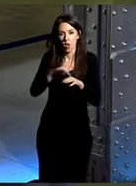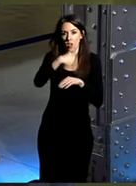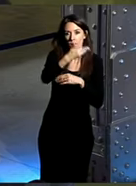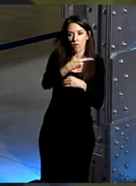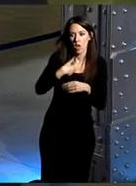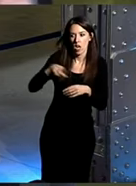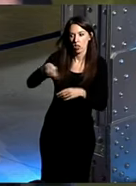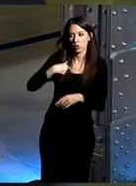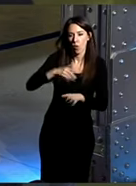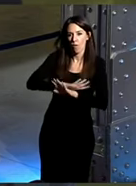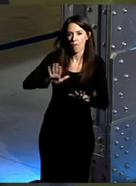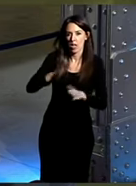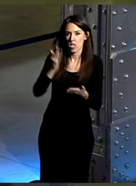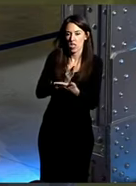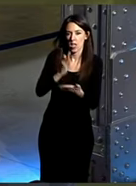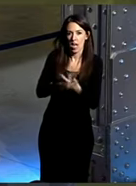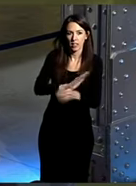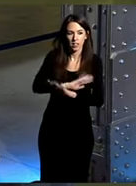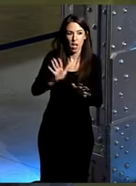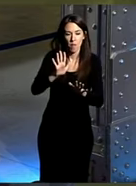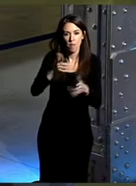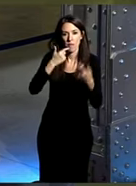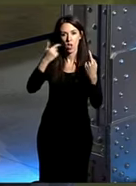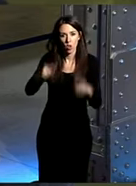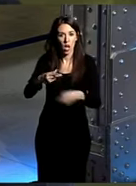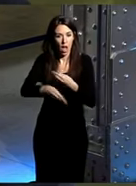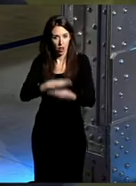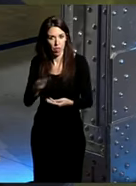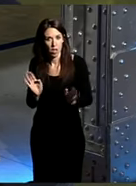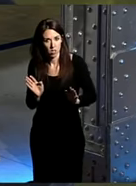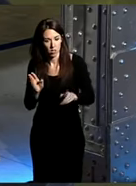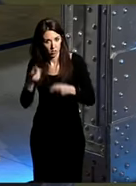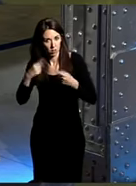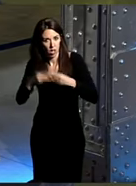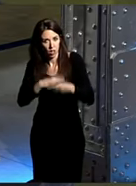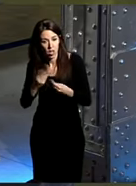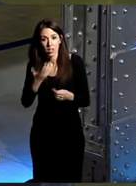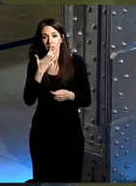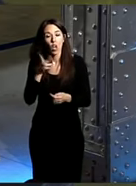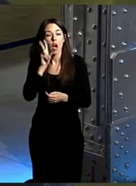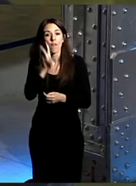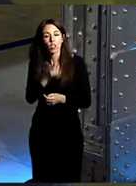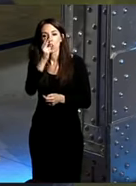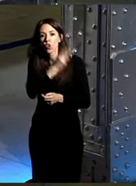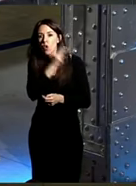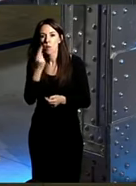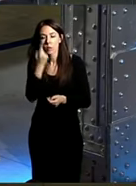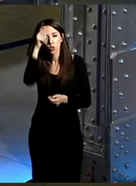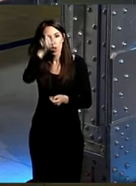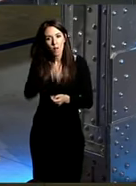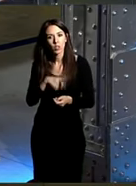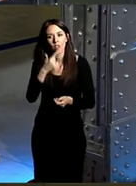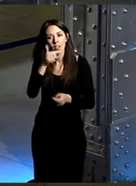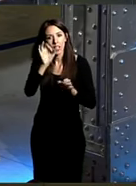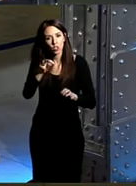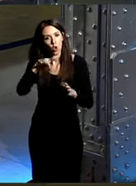tú dices, se acabó de dar clases, pero te lo dejan hacer, pero si no hay la visión y el compromiso de alguien que